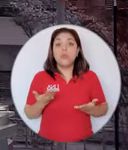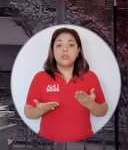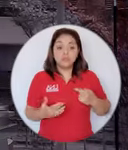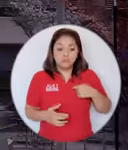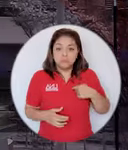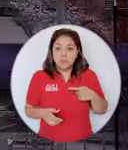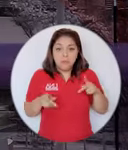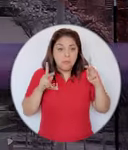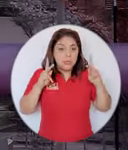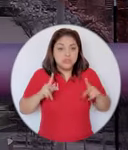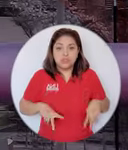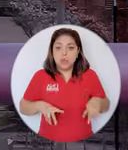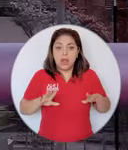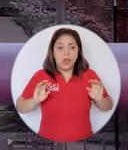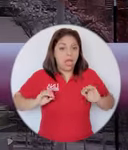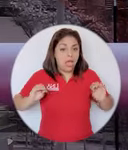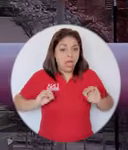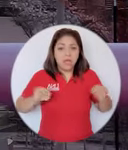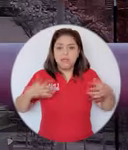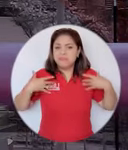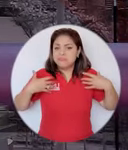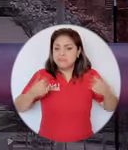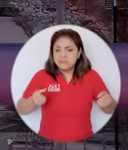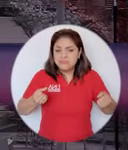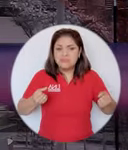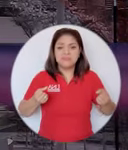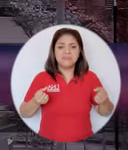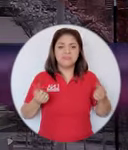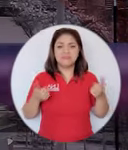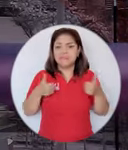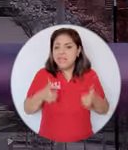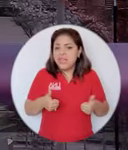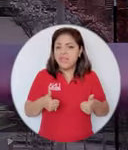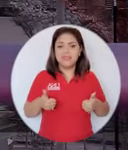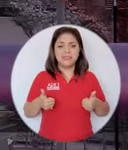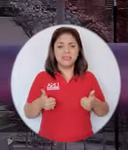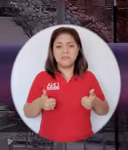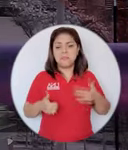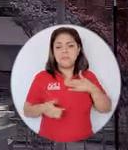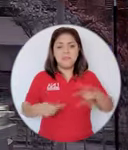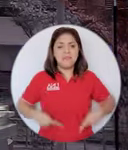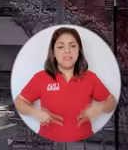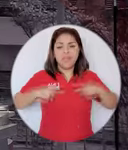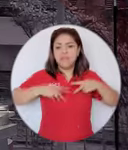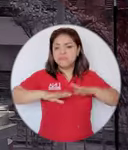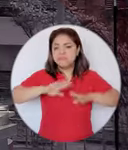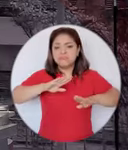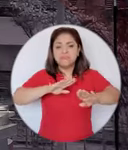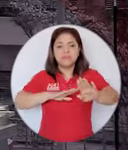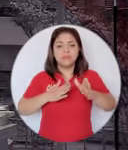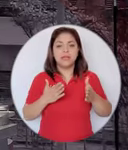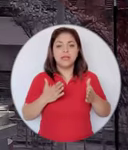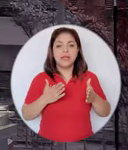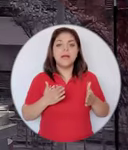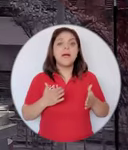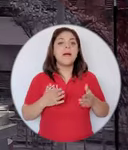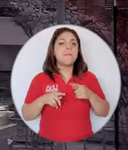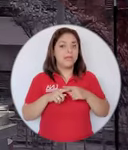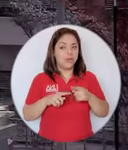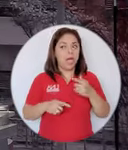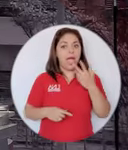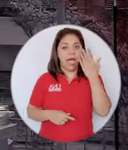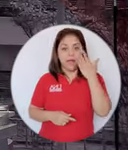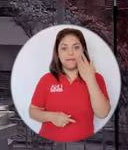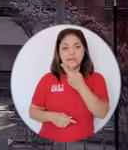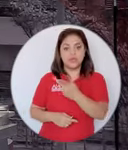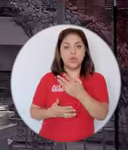una persona sin ningún riesgo, sana, con la vida por delante, diría mi abuelita, ha habido